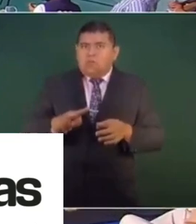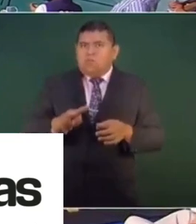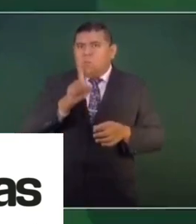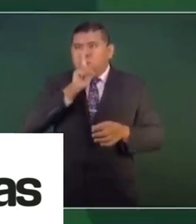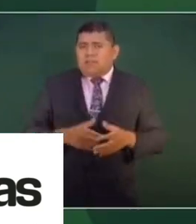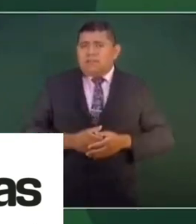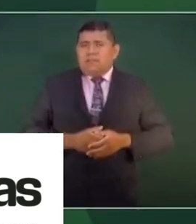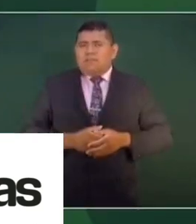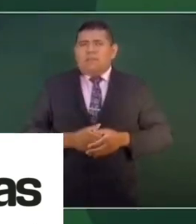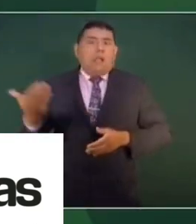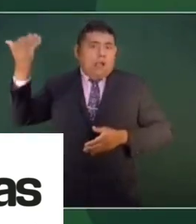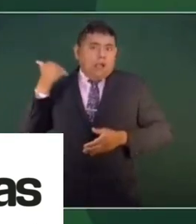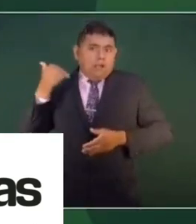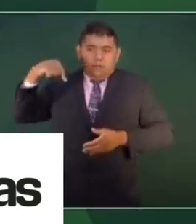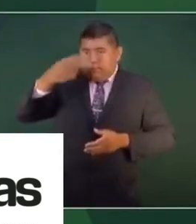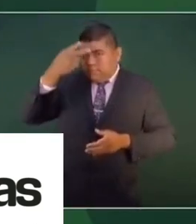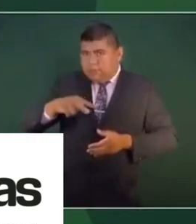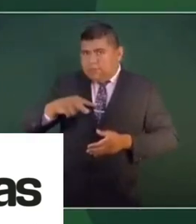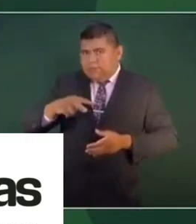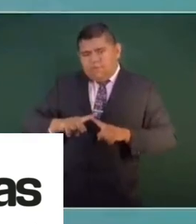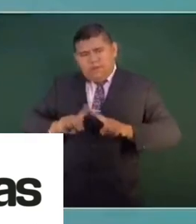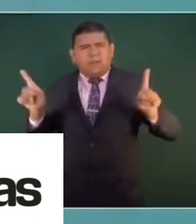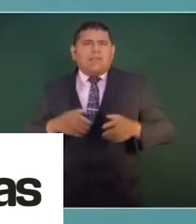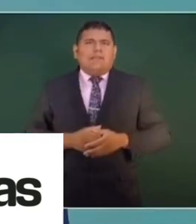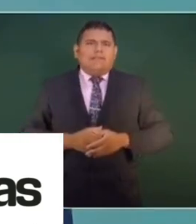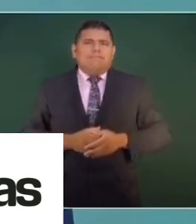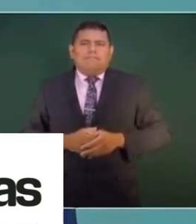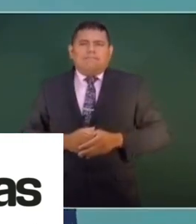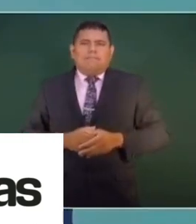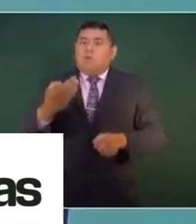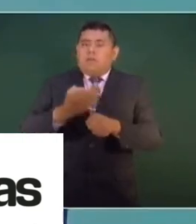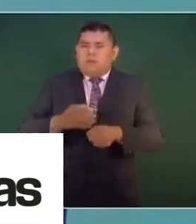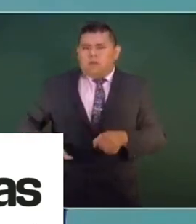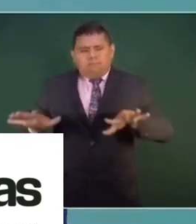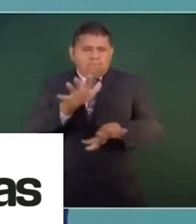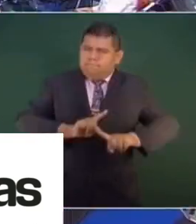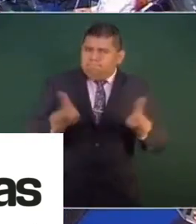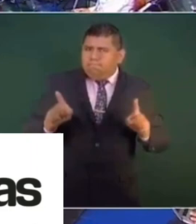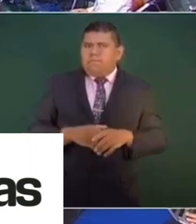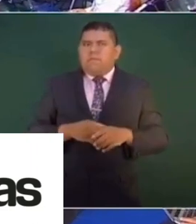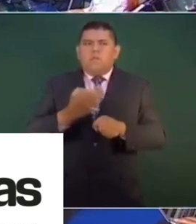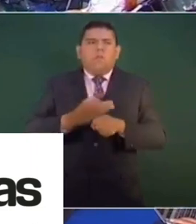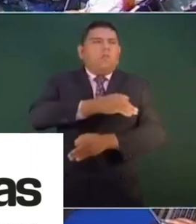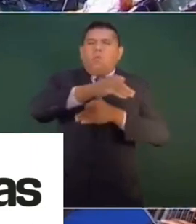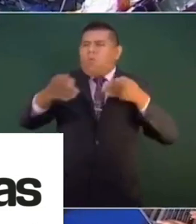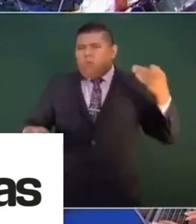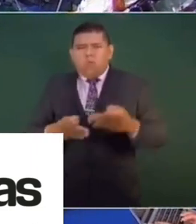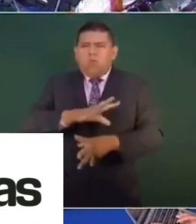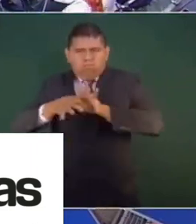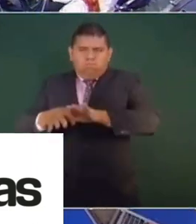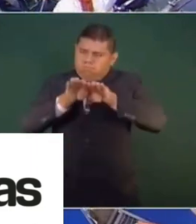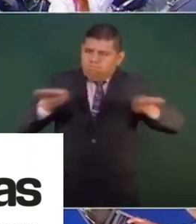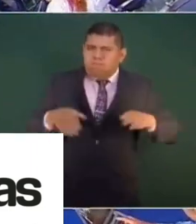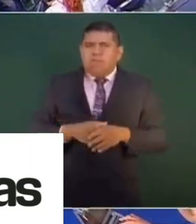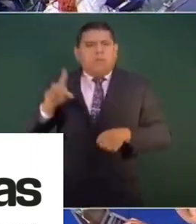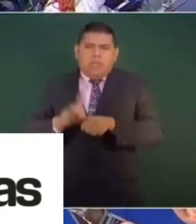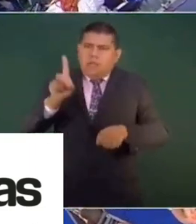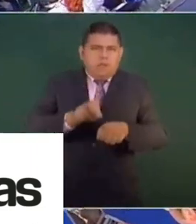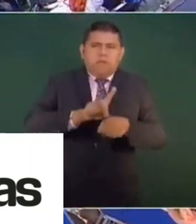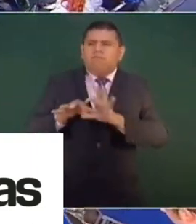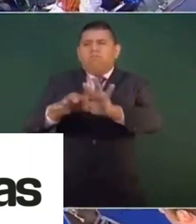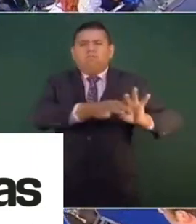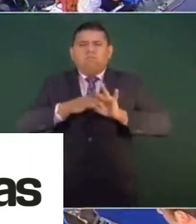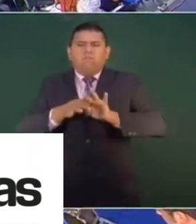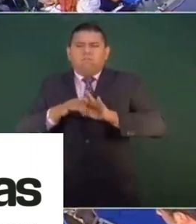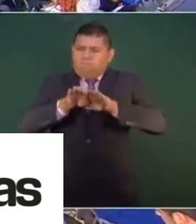respecto. Así era antes en México. Nada más que se puso orden. Ahora todos juntos, todos los días